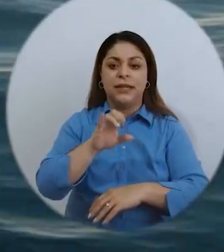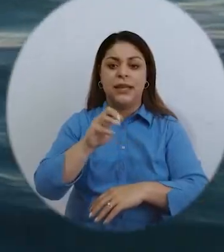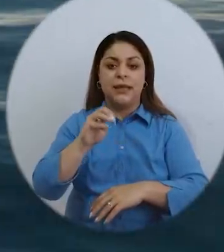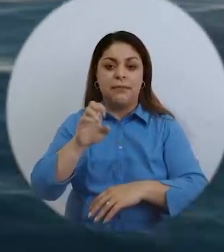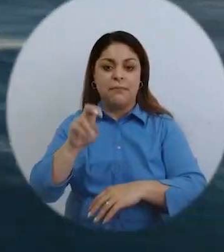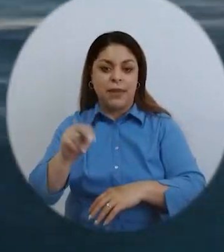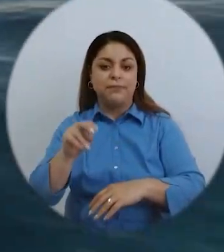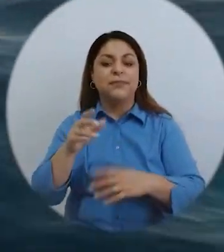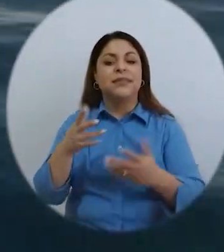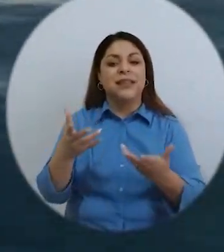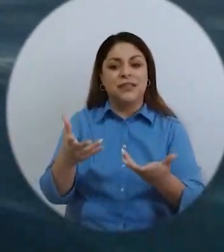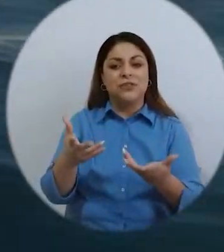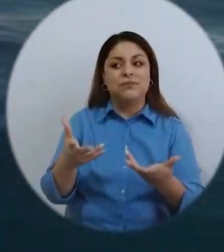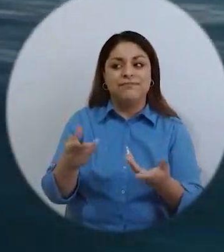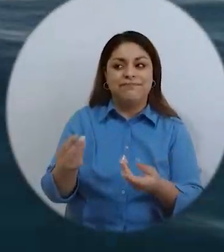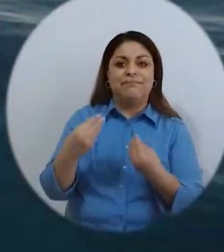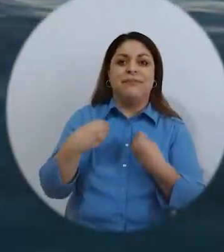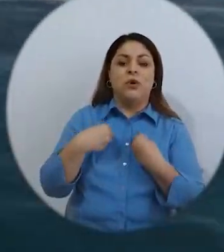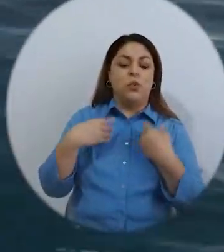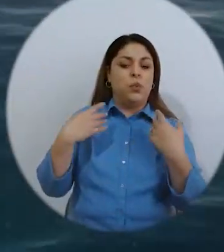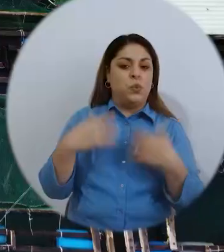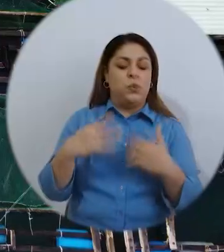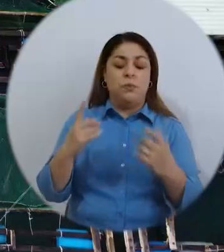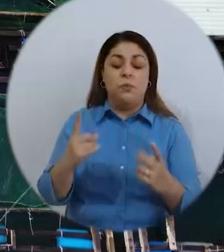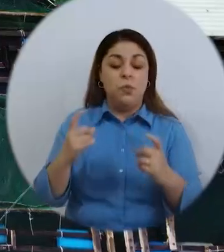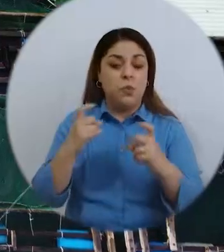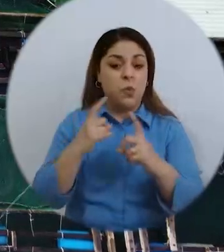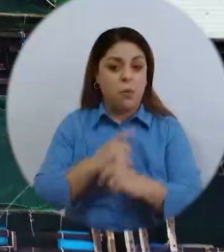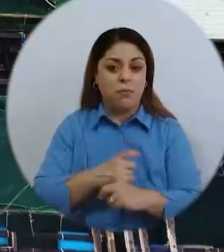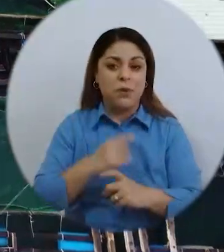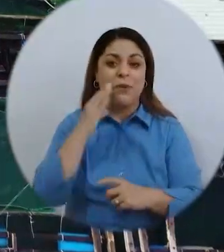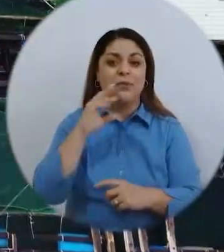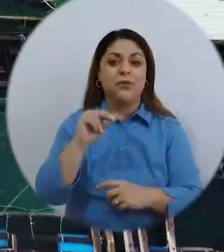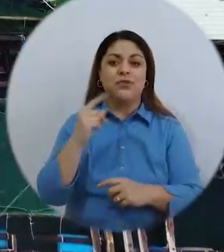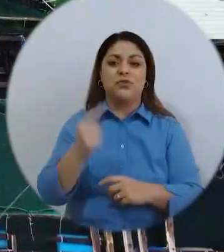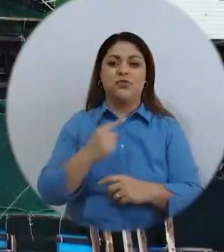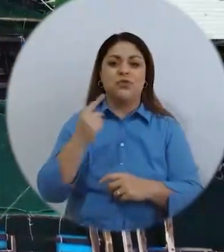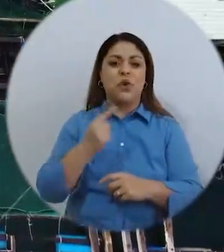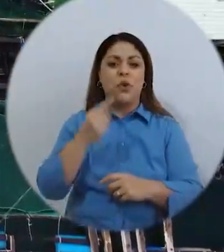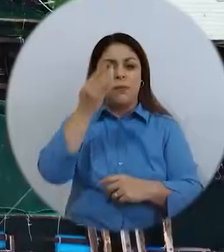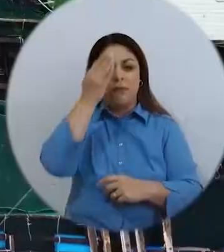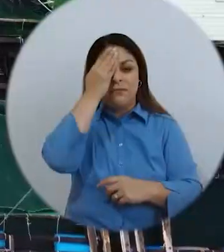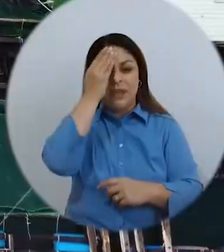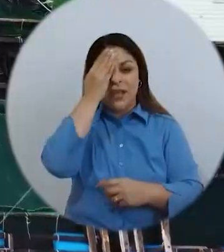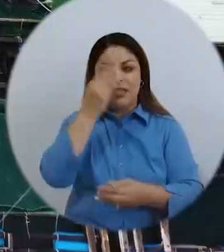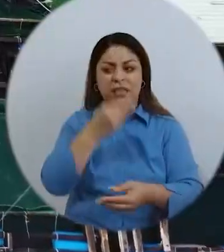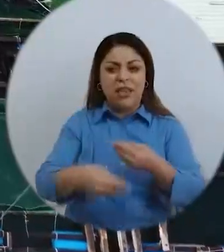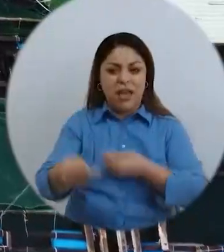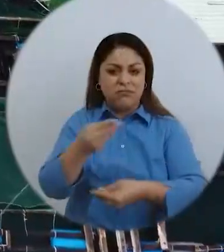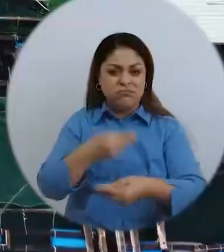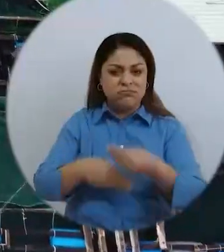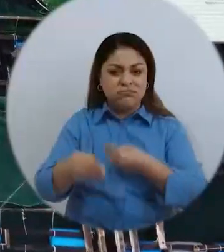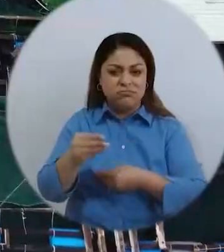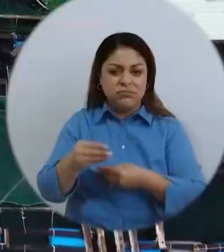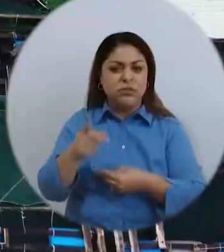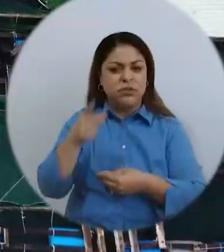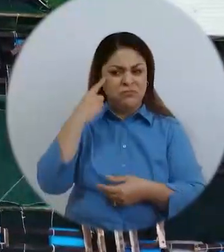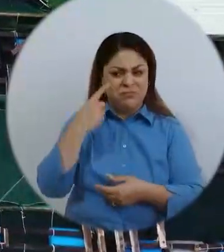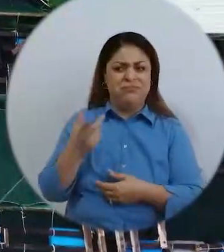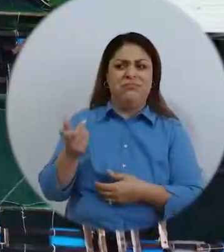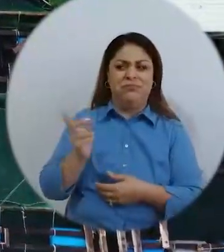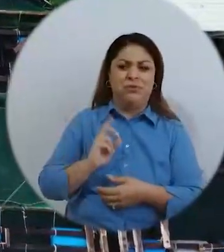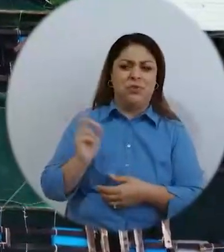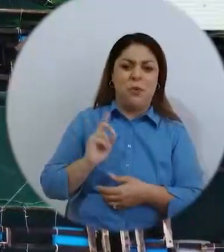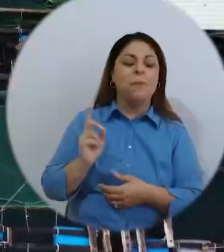criminalidad nos envía una dimensión mucho más compleja, porque no solo tiene que ver con piratería, que puede sonar un poco